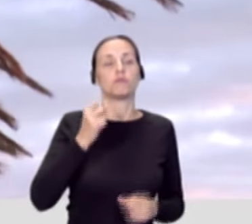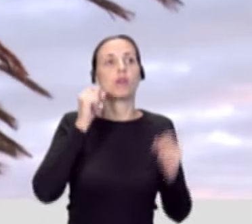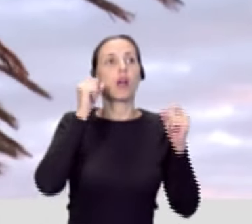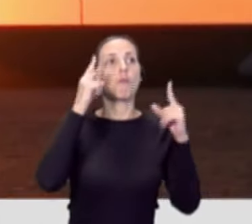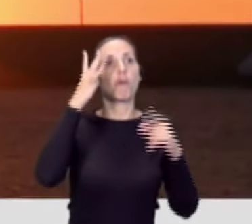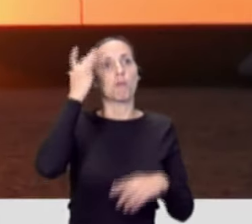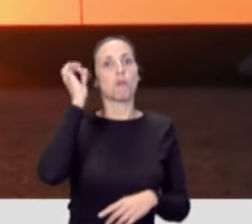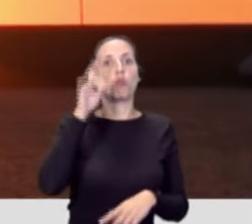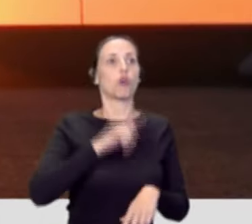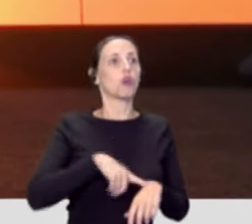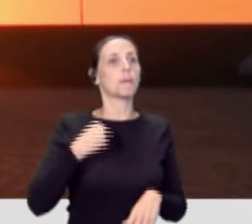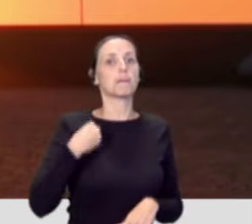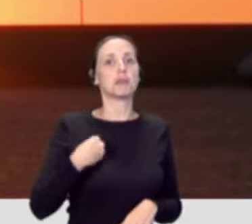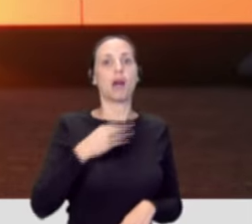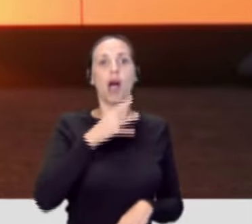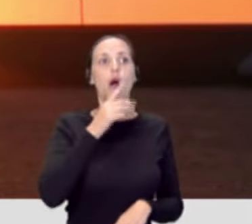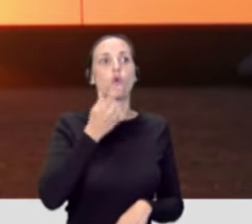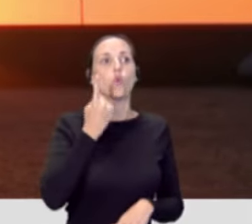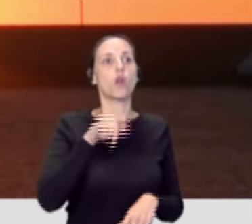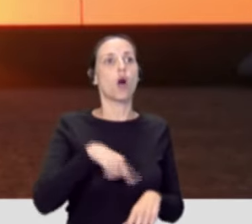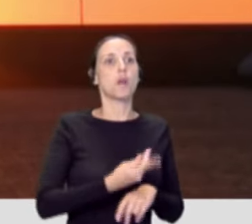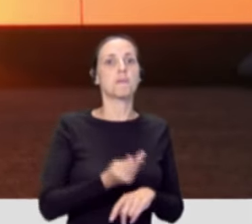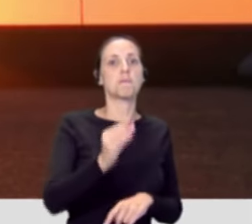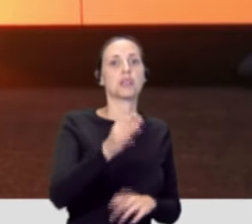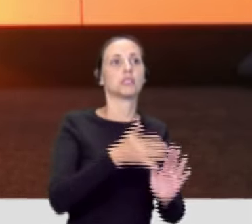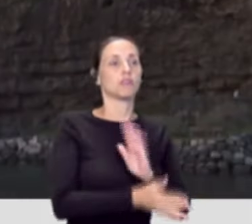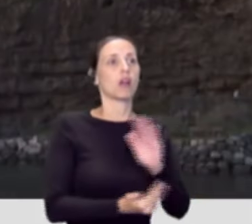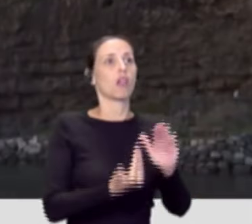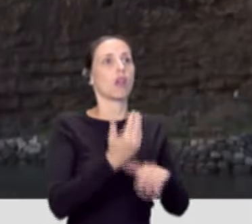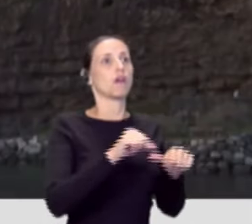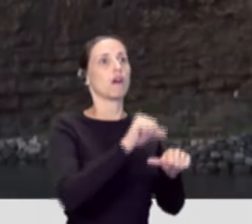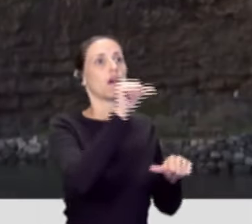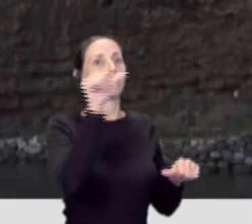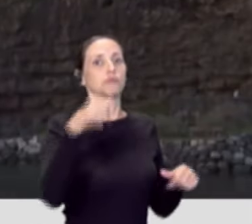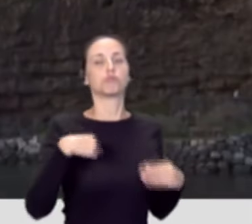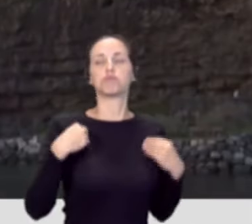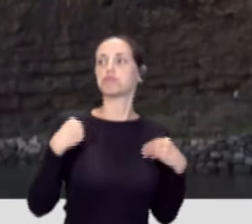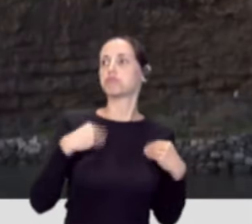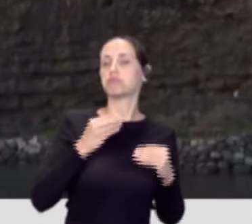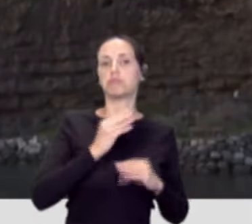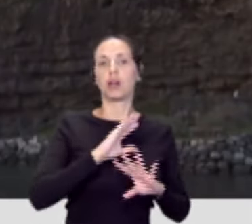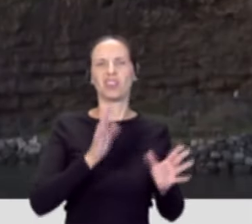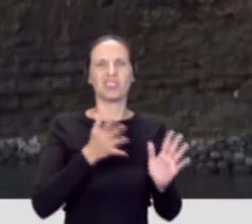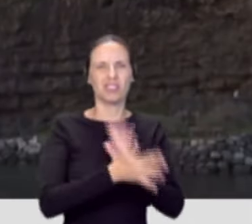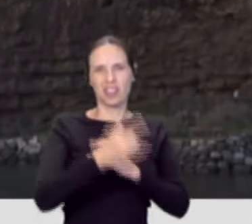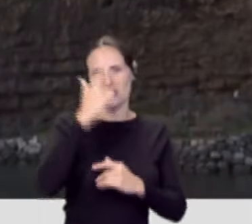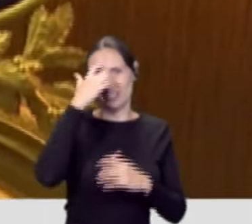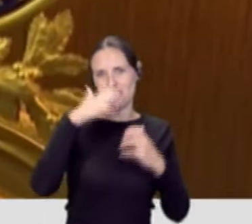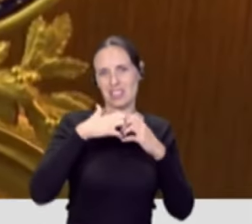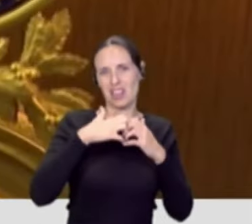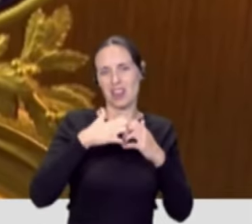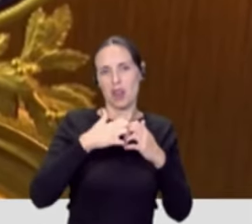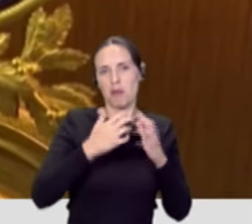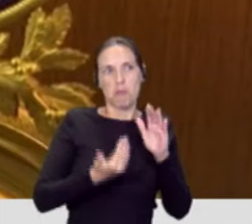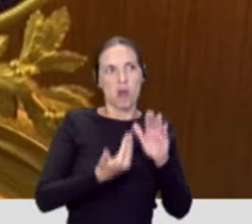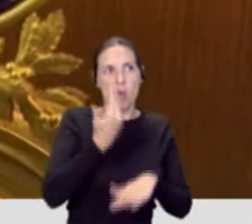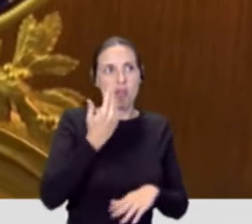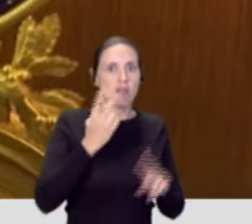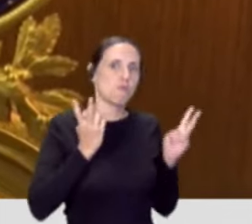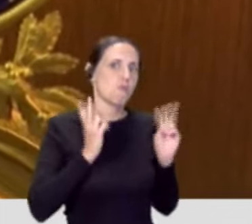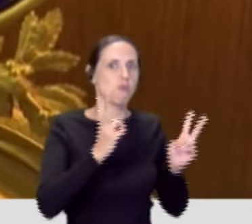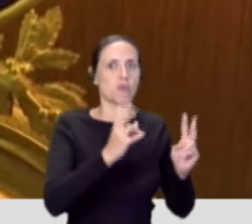la misma hora y ahora voy a tener una hora más, o sea, va a ser de día, voy a estar mejor. el cerebro a esa hora, a la mañana, va a estar más